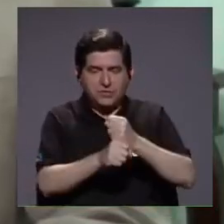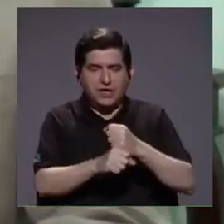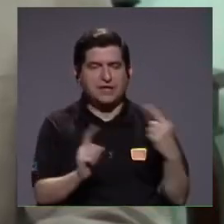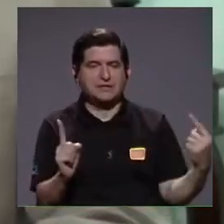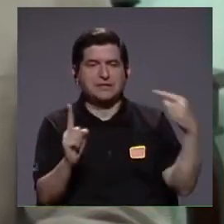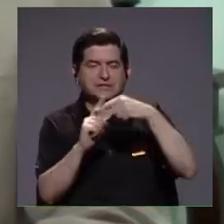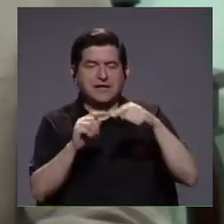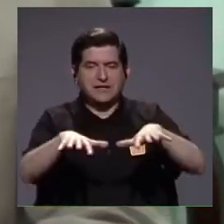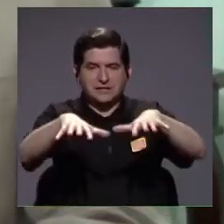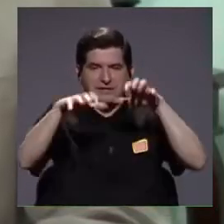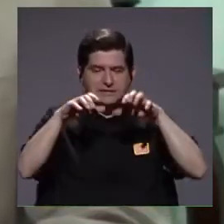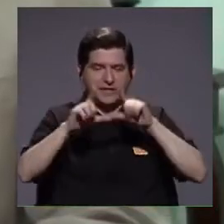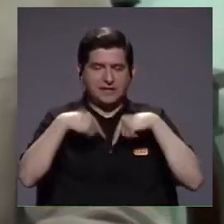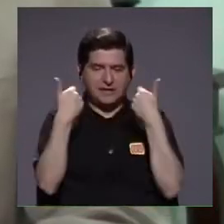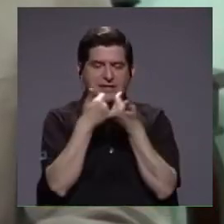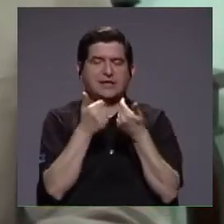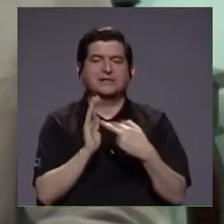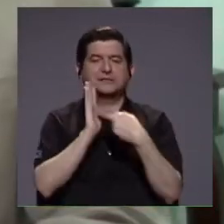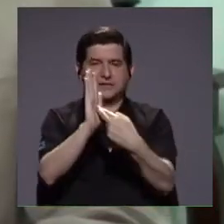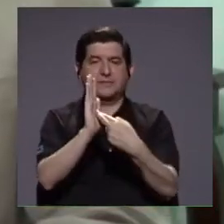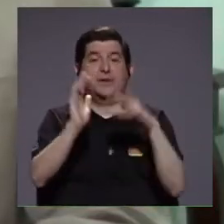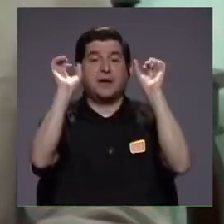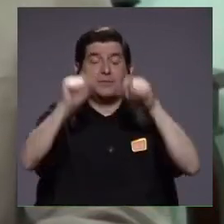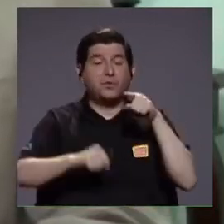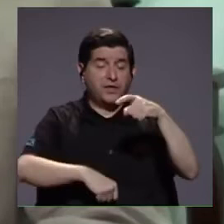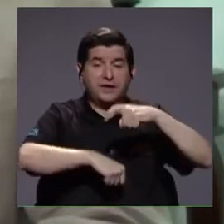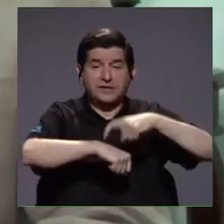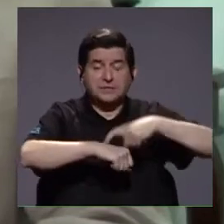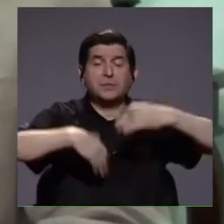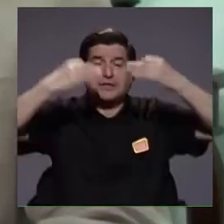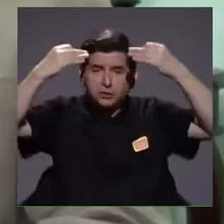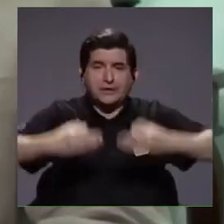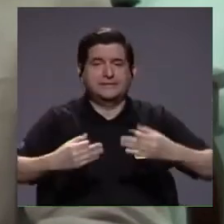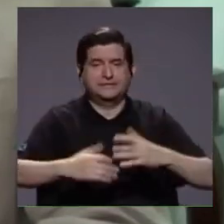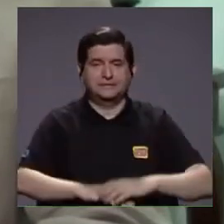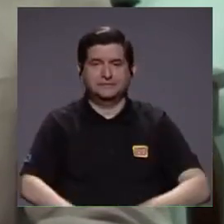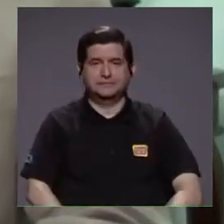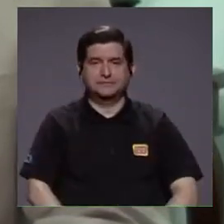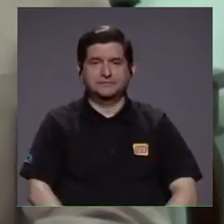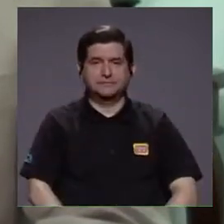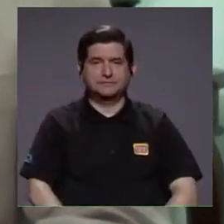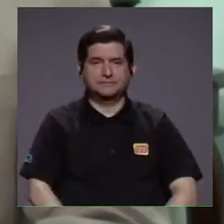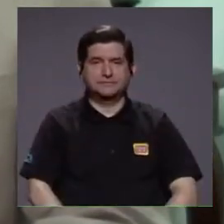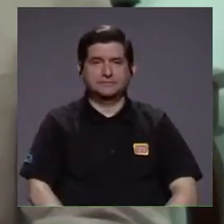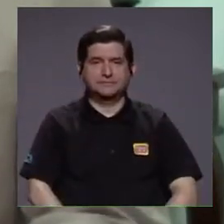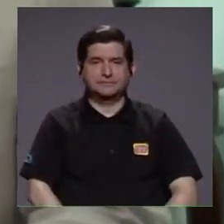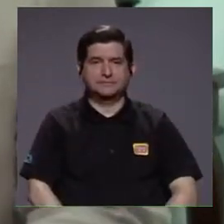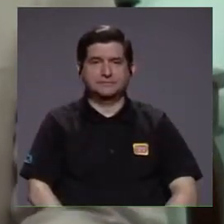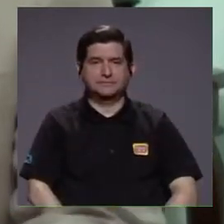estudiantil a la Asamblea Colegiada Representativa para que se tome ahí la decisión.